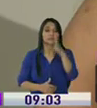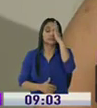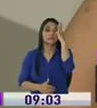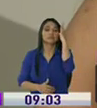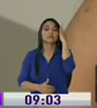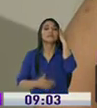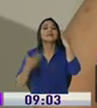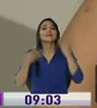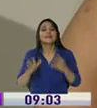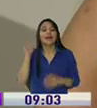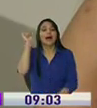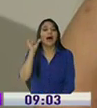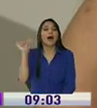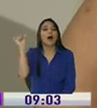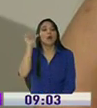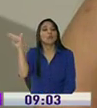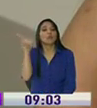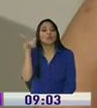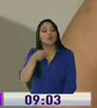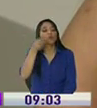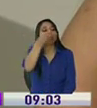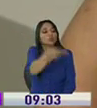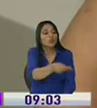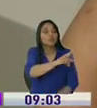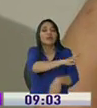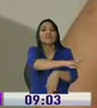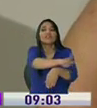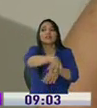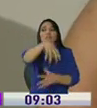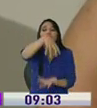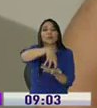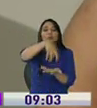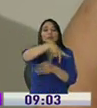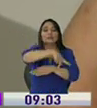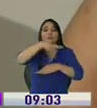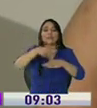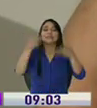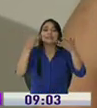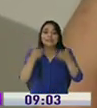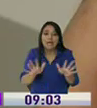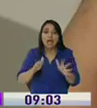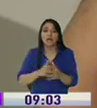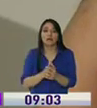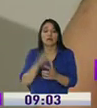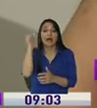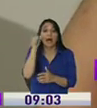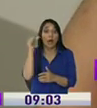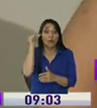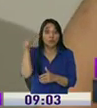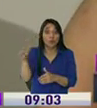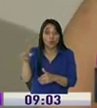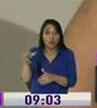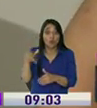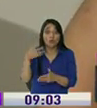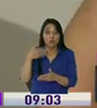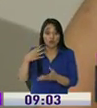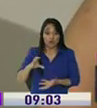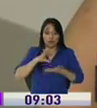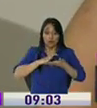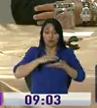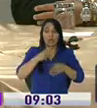unos audios en la Fiscalía Provincial y posteriormente a estos audios, he sido amenazada de